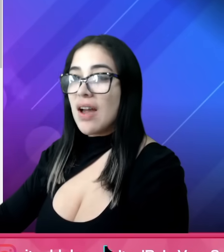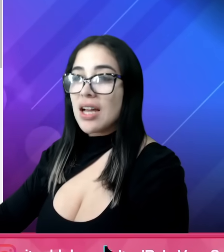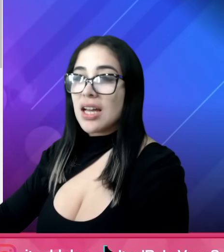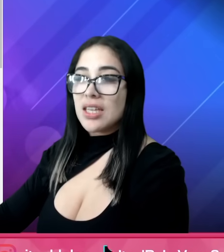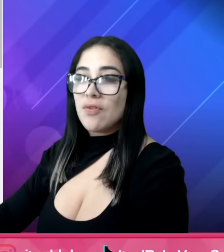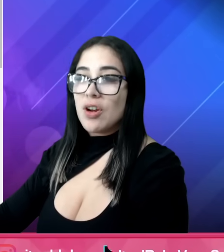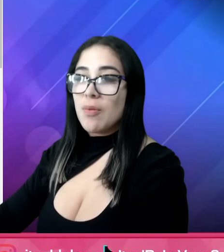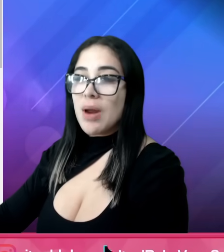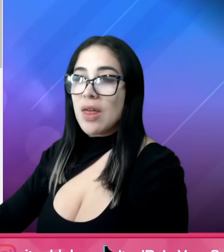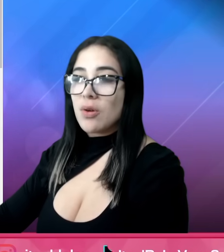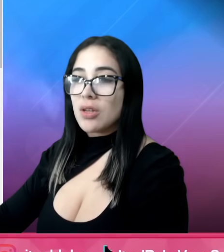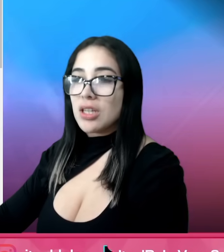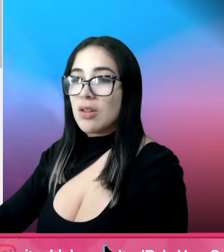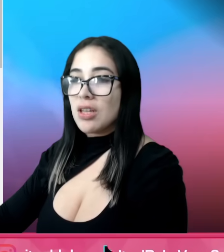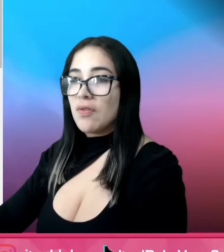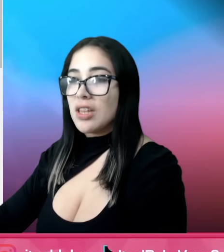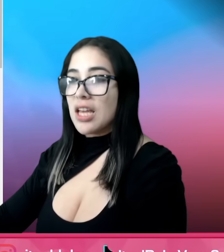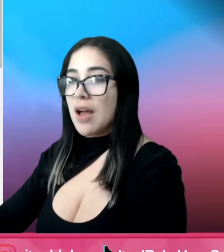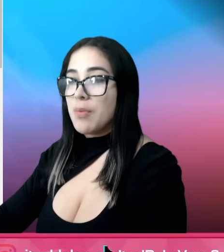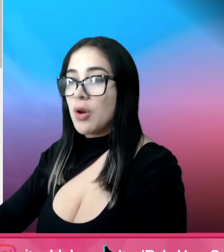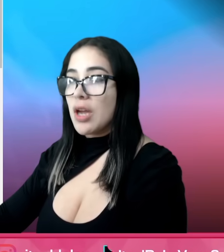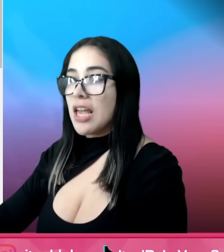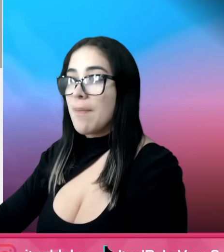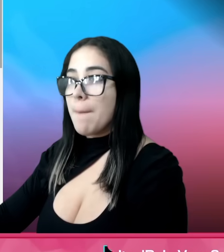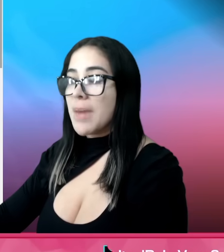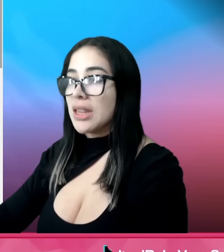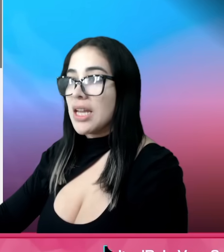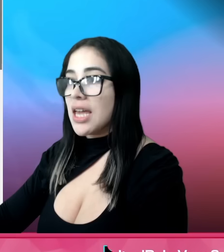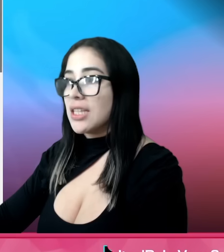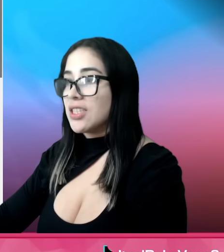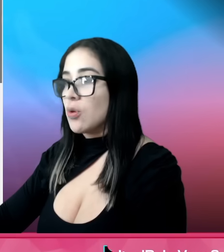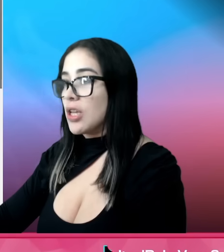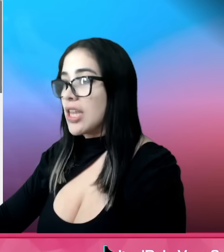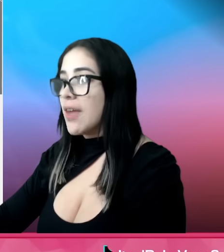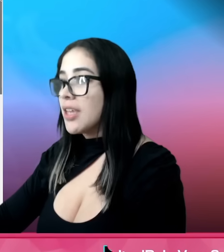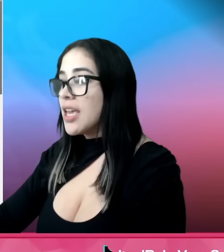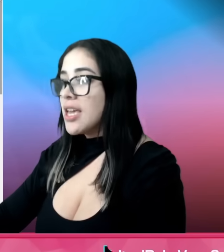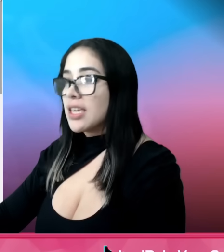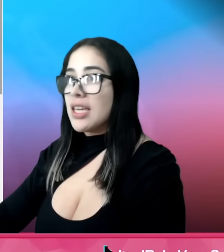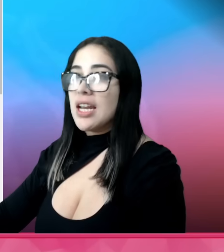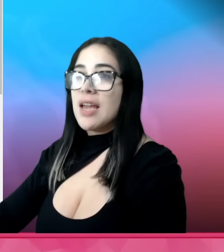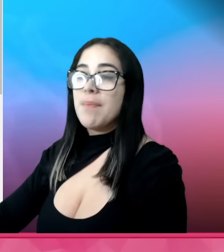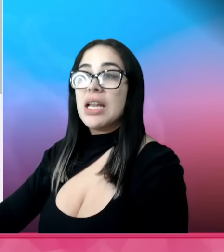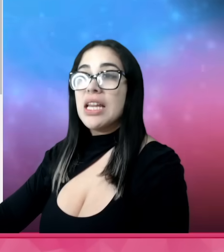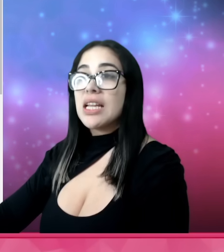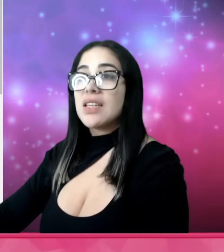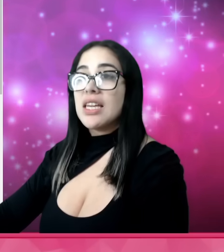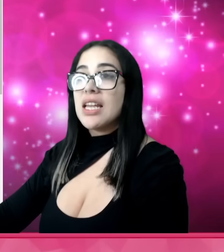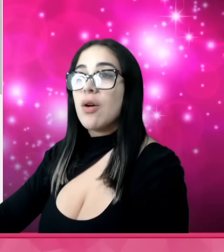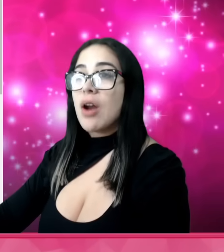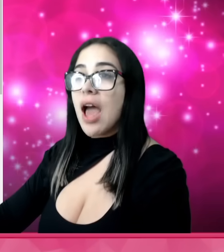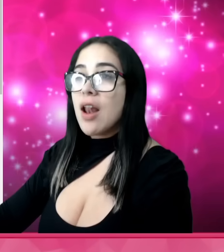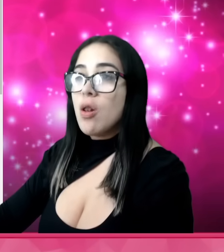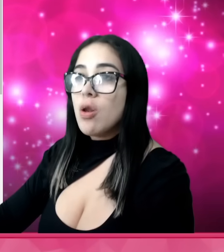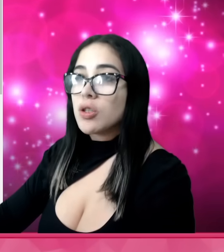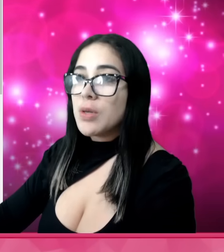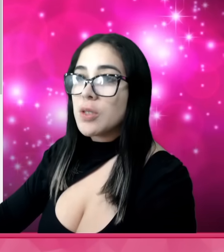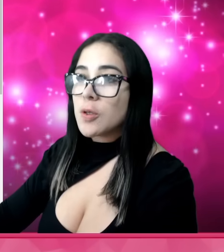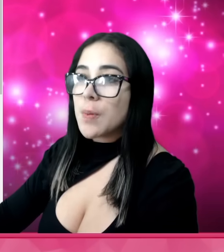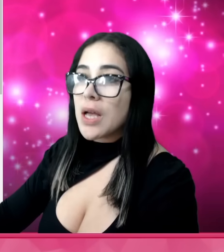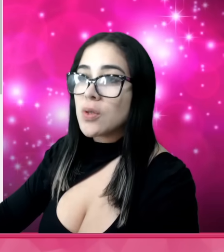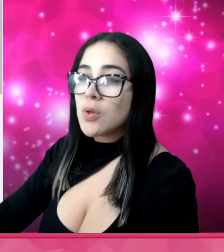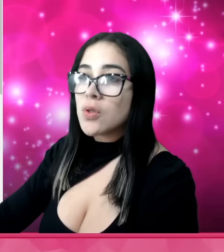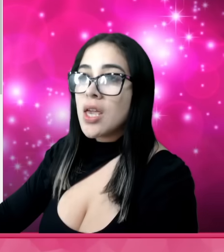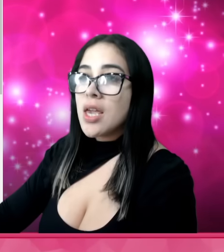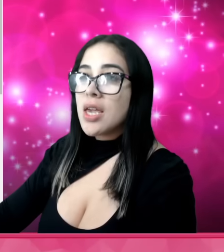Cabeza de Vaca quien fue nombrado coordinador de frente amplio en materia de seguridad quiere venir a seguir ahora los